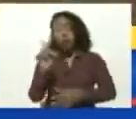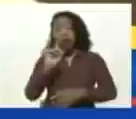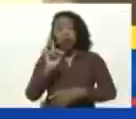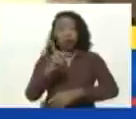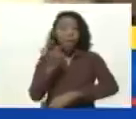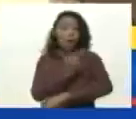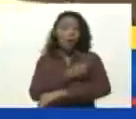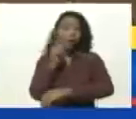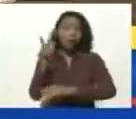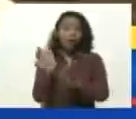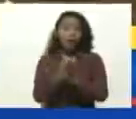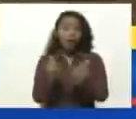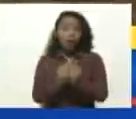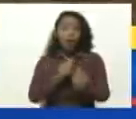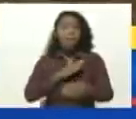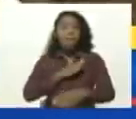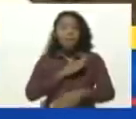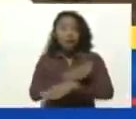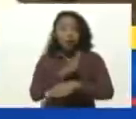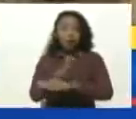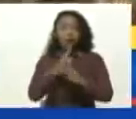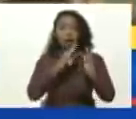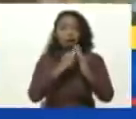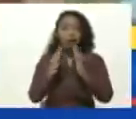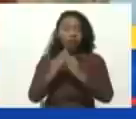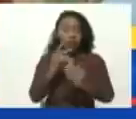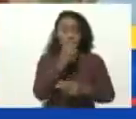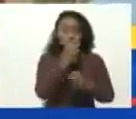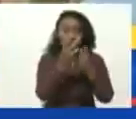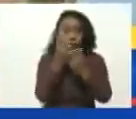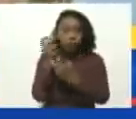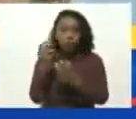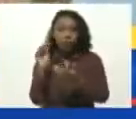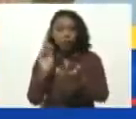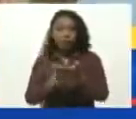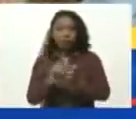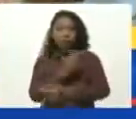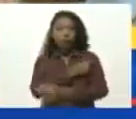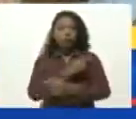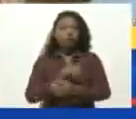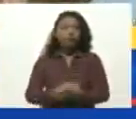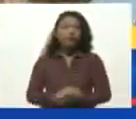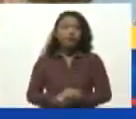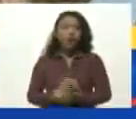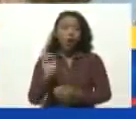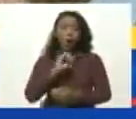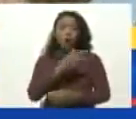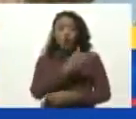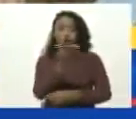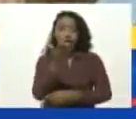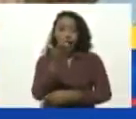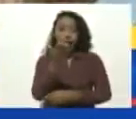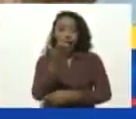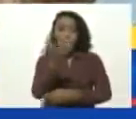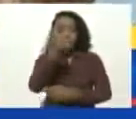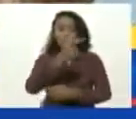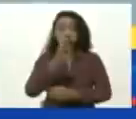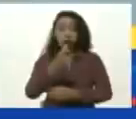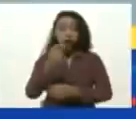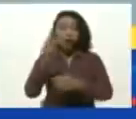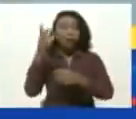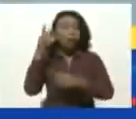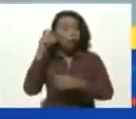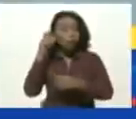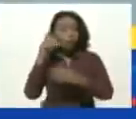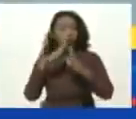Anzoátegui, vamos a la visita casa por casa, o vayan ustedes, la gente que me escucha en todo el oriente del